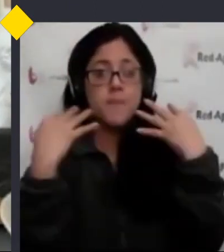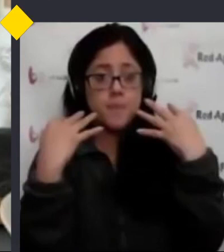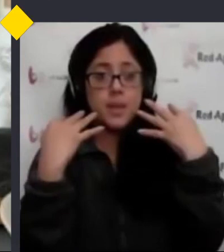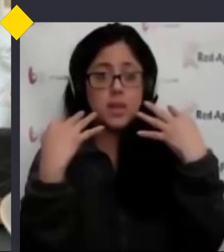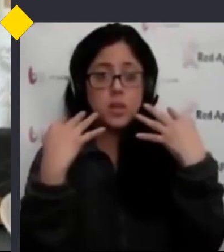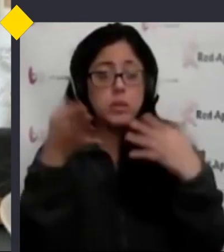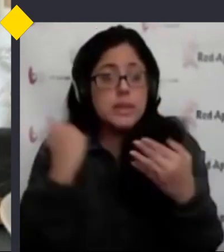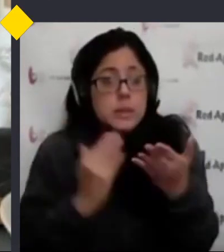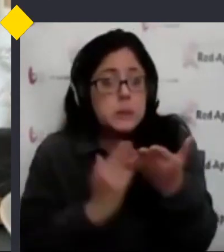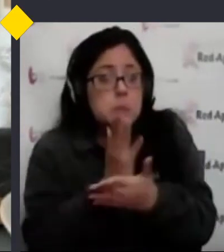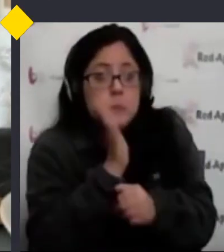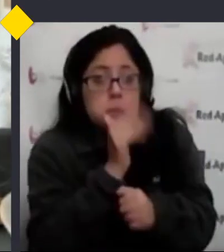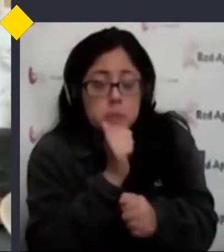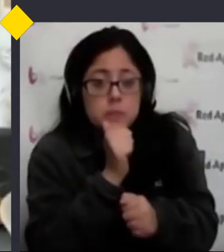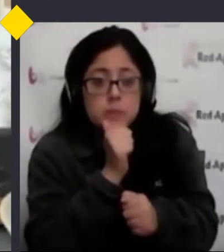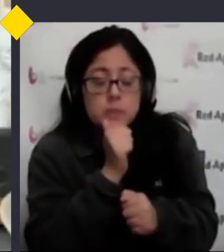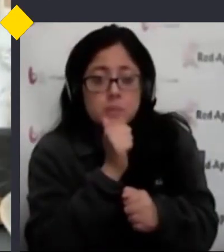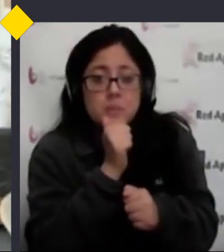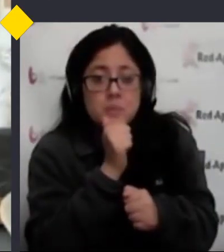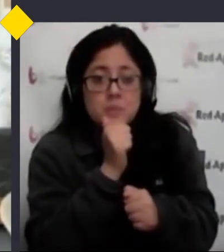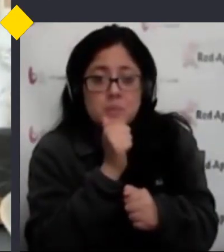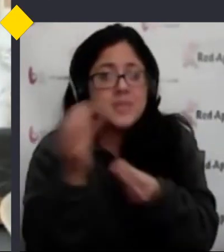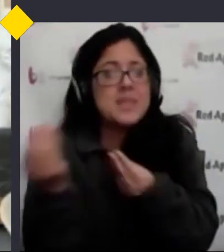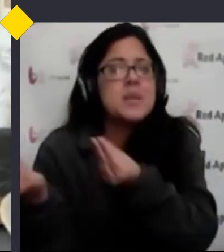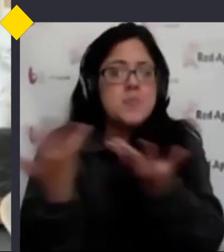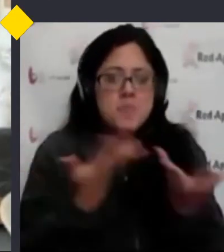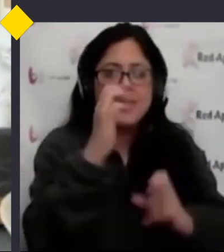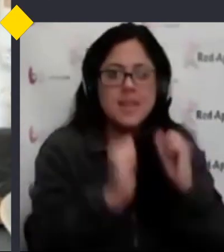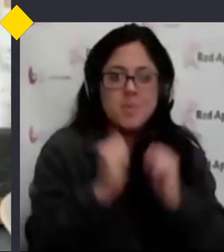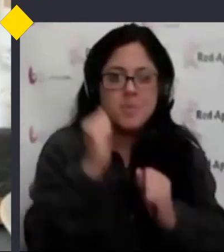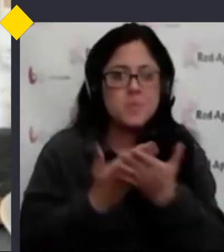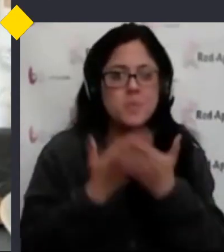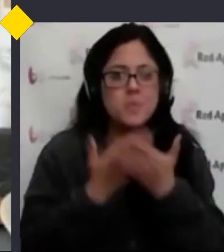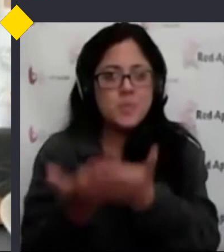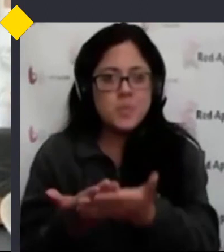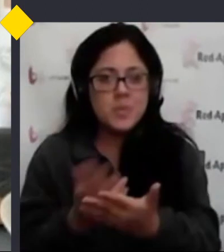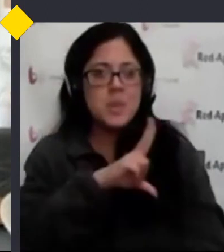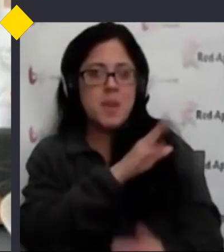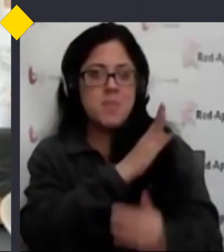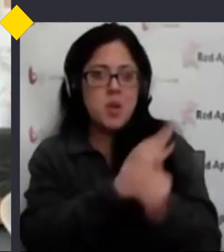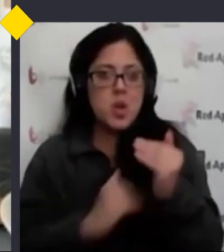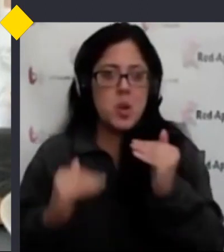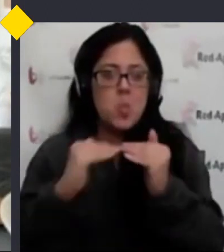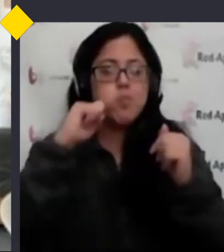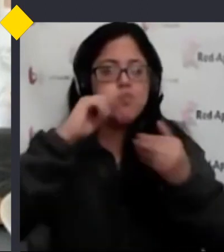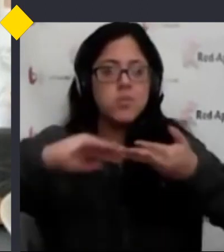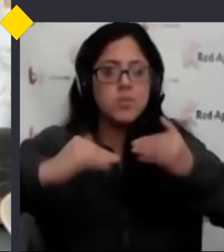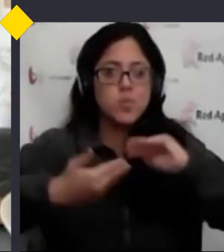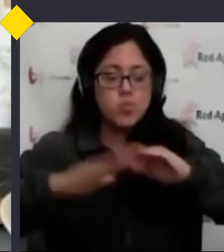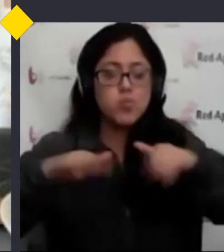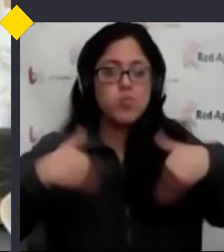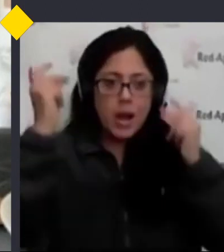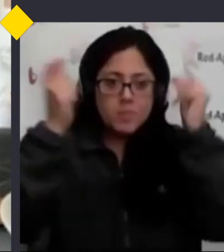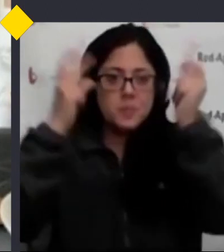de la transmisión, que inviten a sus empresas a postular al Premio de Iguay. Esta es una comunidad que se está generando. Ya el